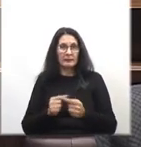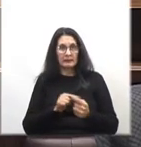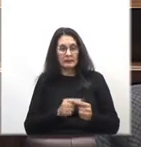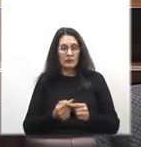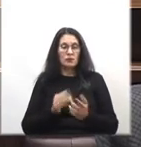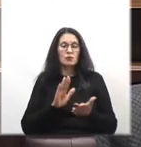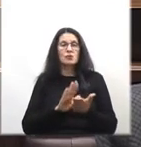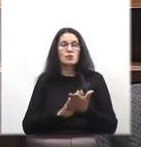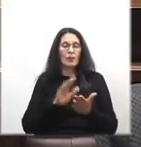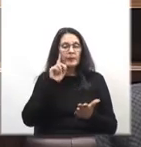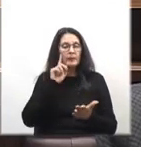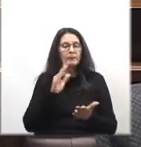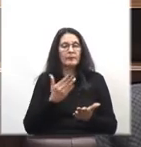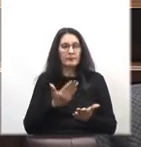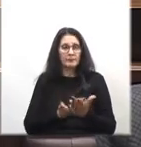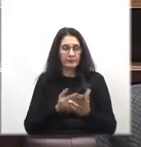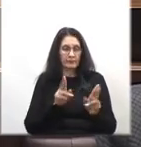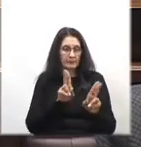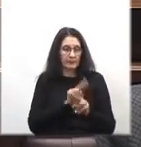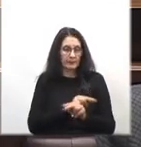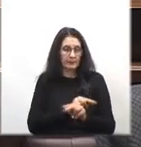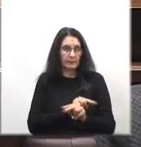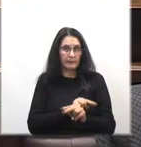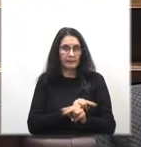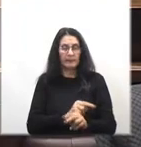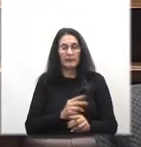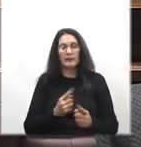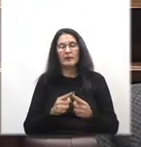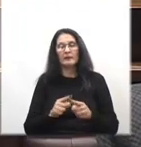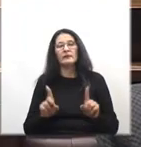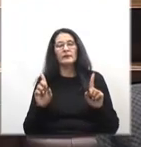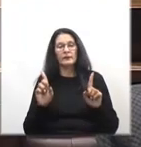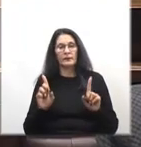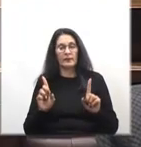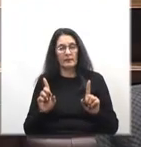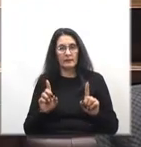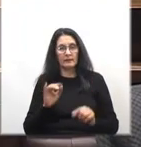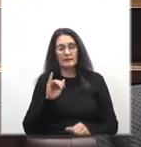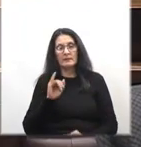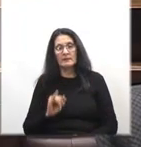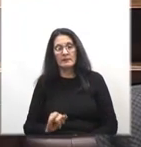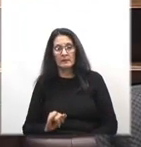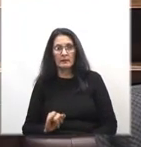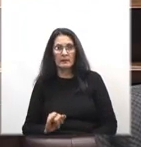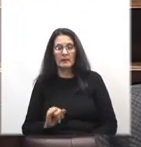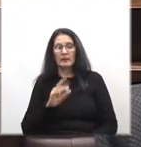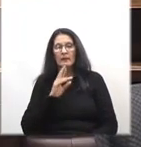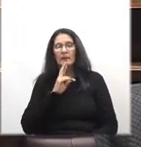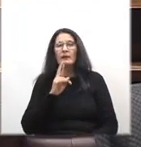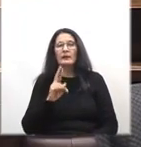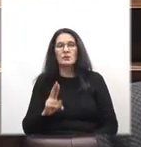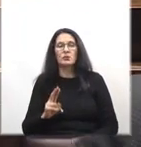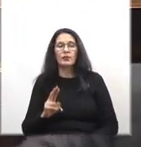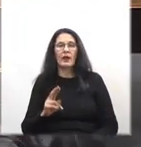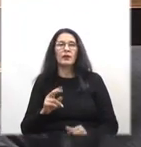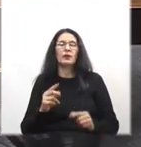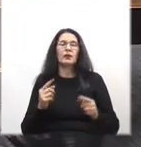sobre la moción de censura pasa a ser diferente a lo que hubiera sido si el resultado de la